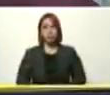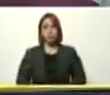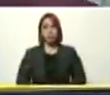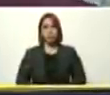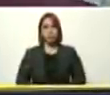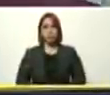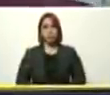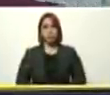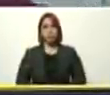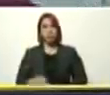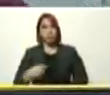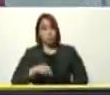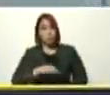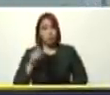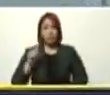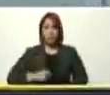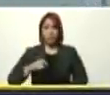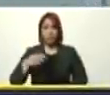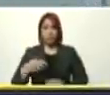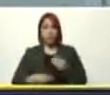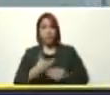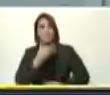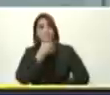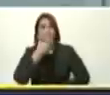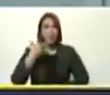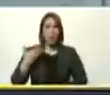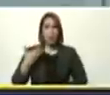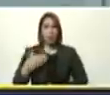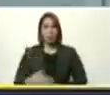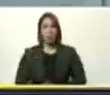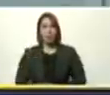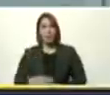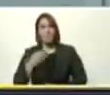Para eso necesitamos hacer el mejor de los planes.